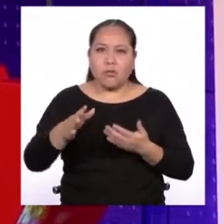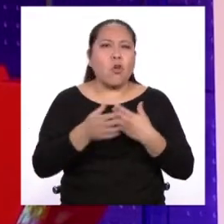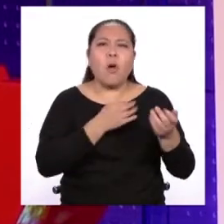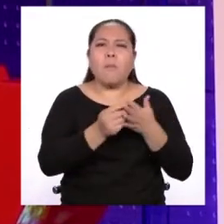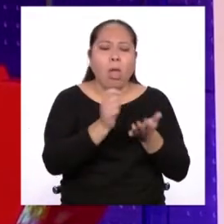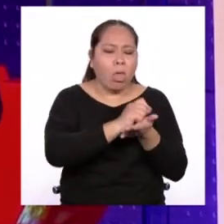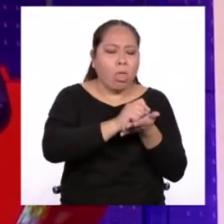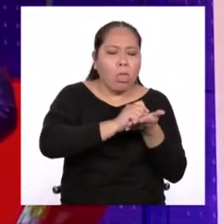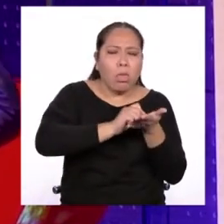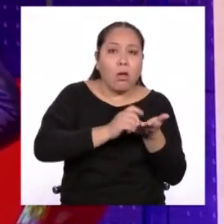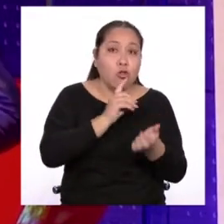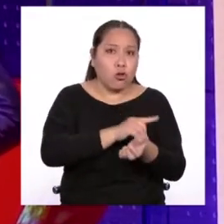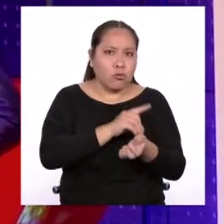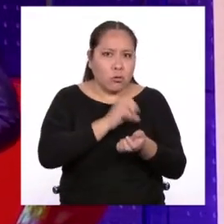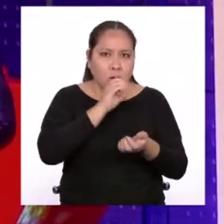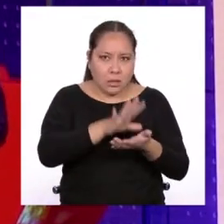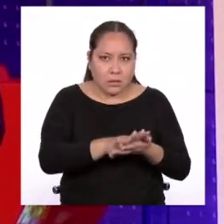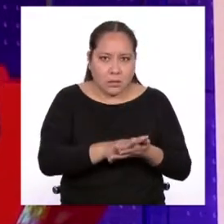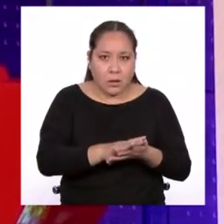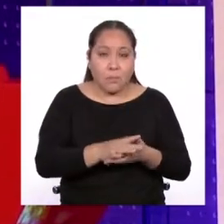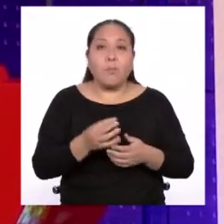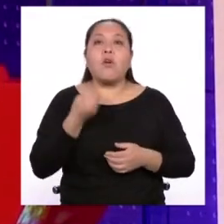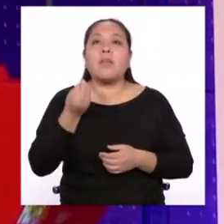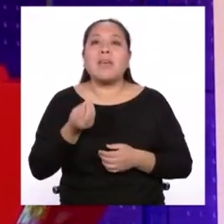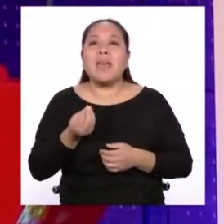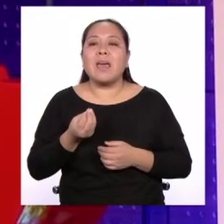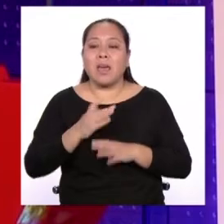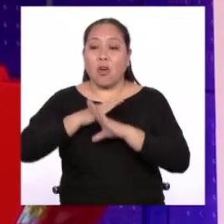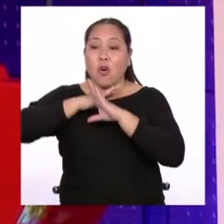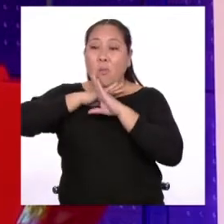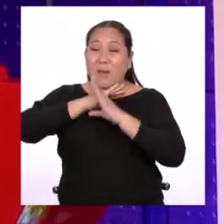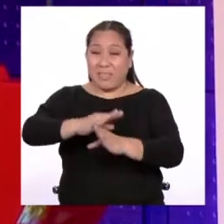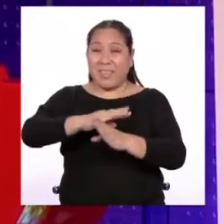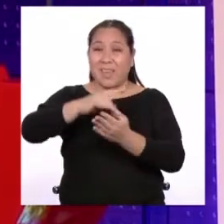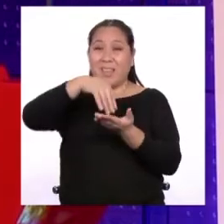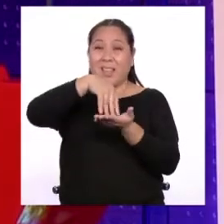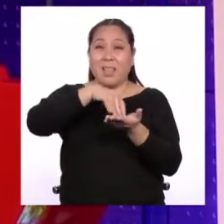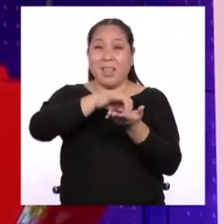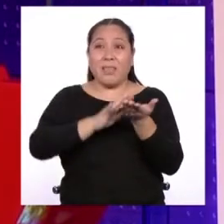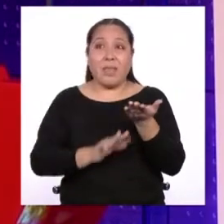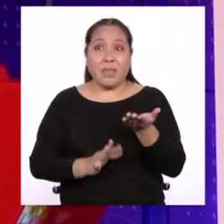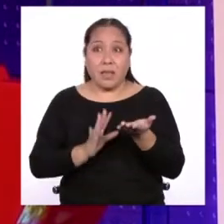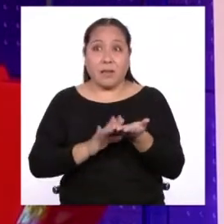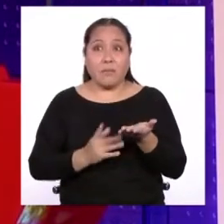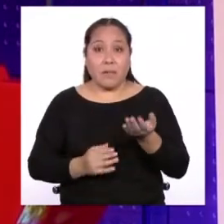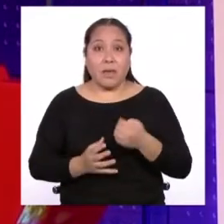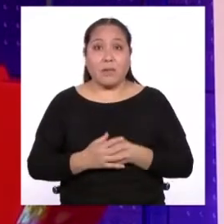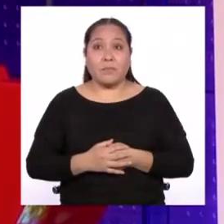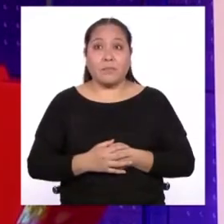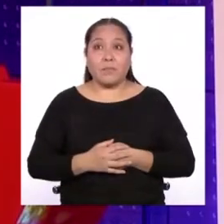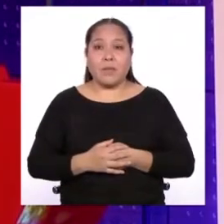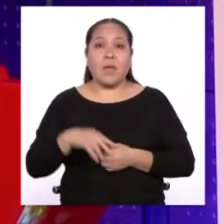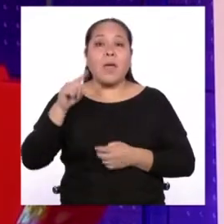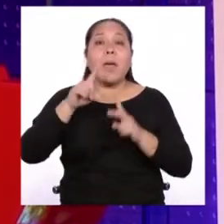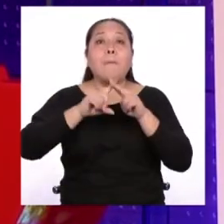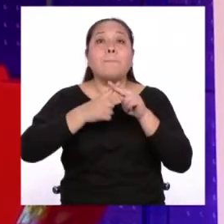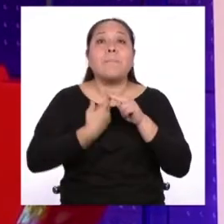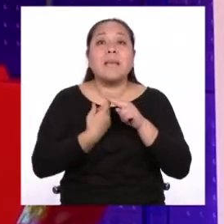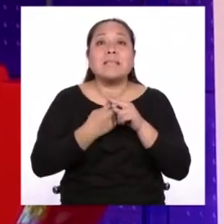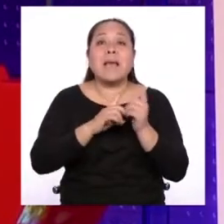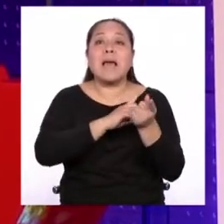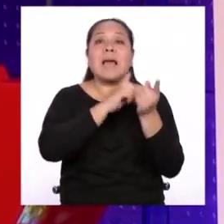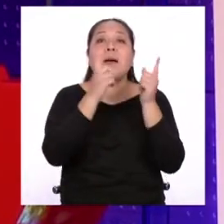médicas, porque combatir la anemia pasa por cambiar